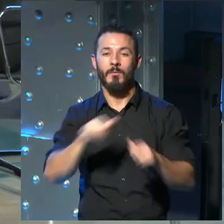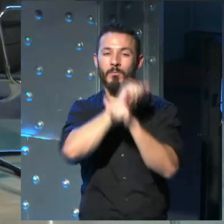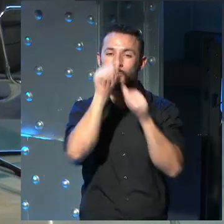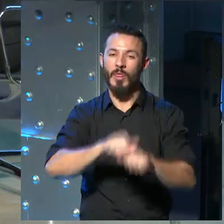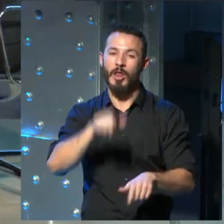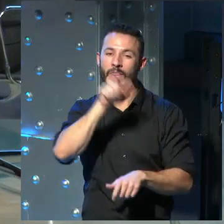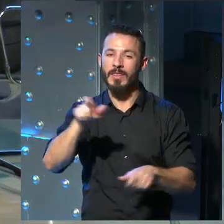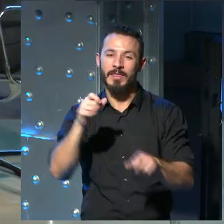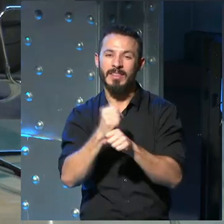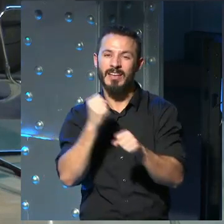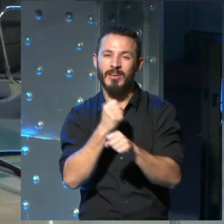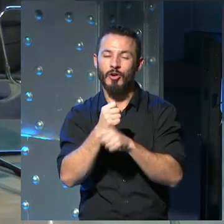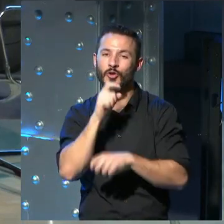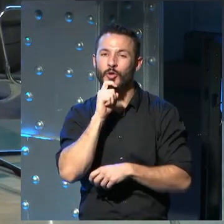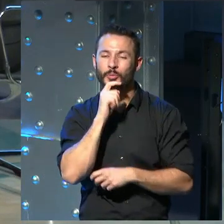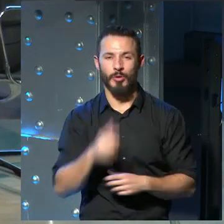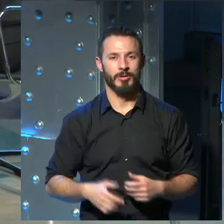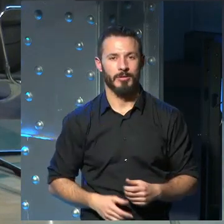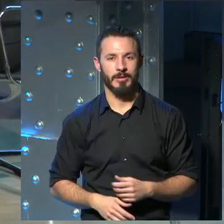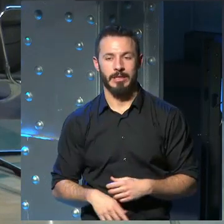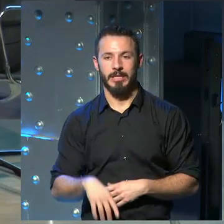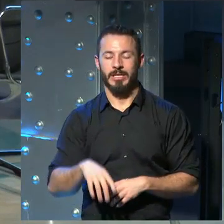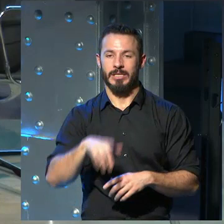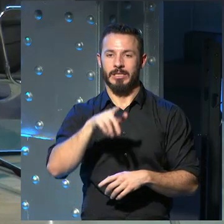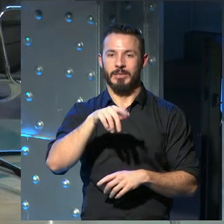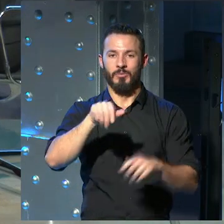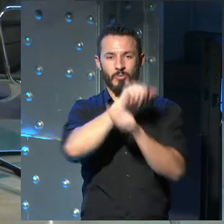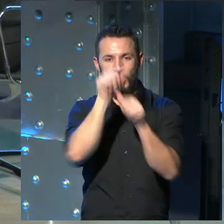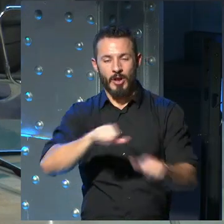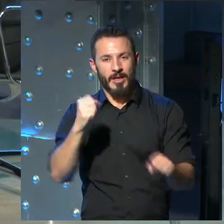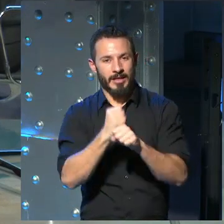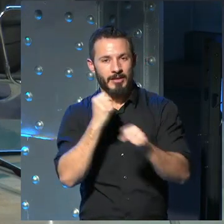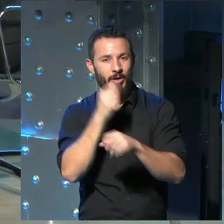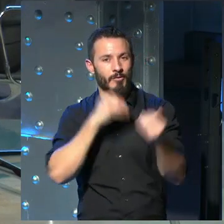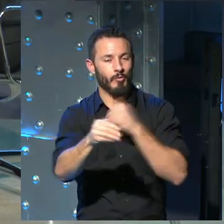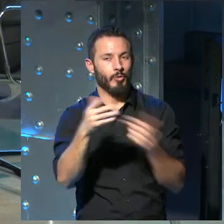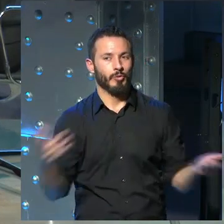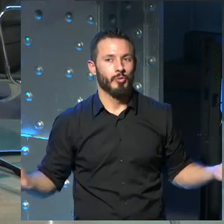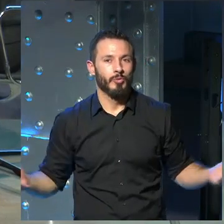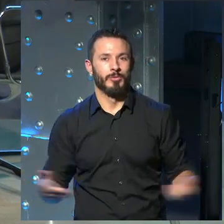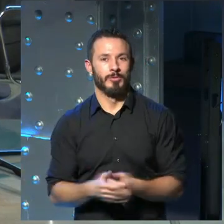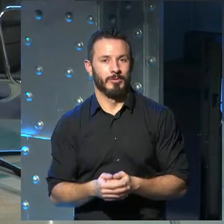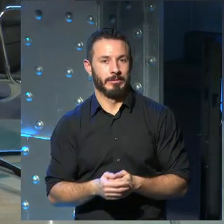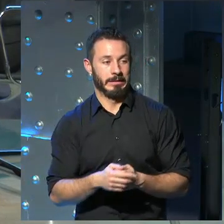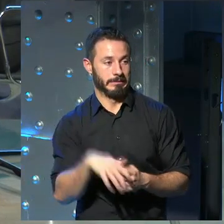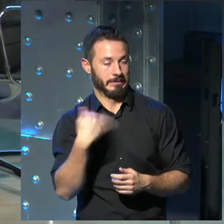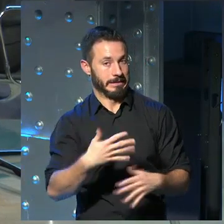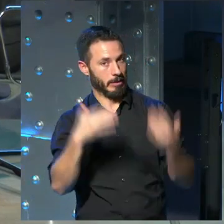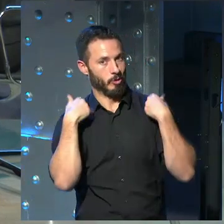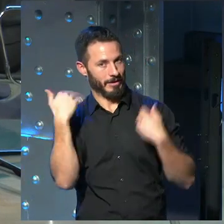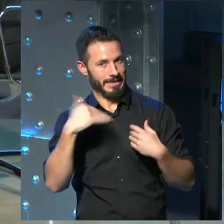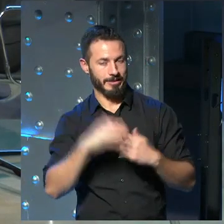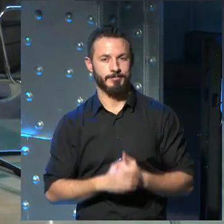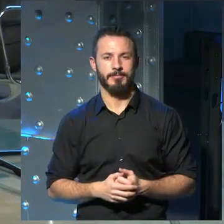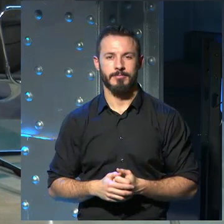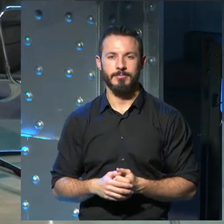del futuro? ¿Cuál va a ser el modelo de empleo del futuro? El modelo de empleo del futuro. Bueno, imagínate qué pregunta te estoy haciendo. ¿Qué responsabilidad?